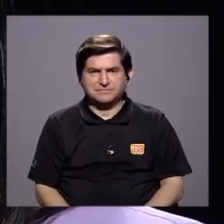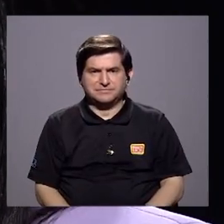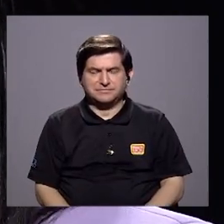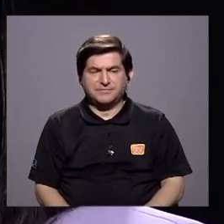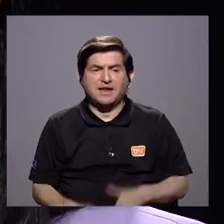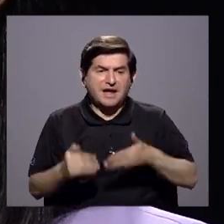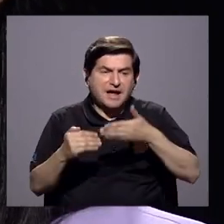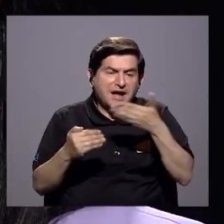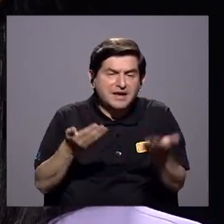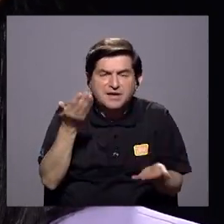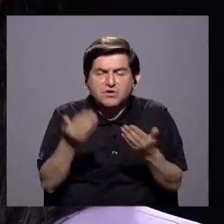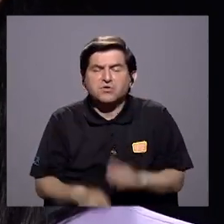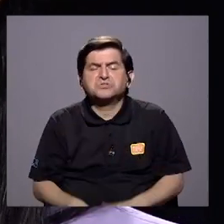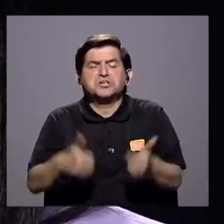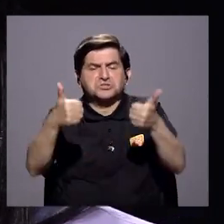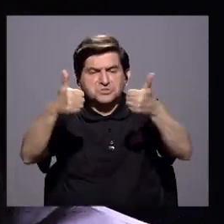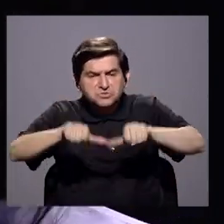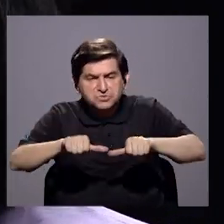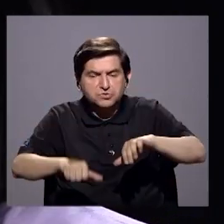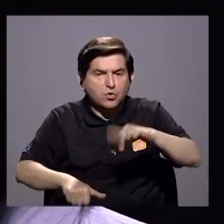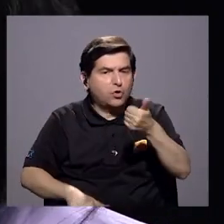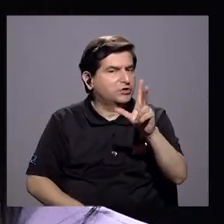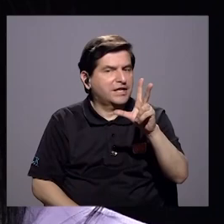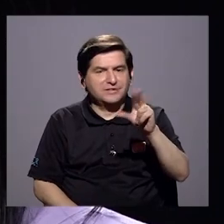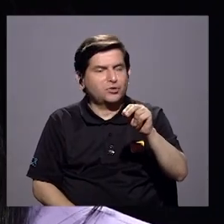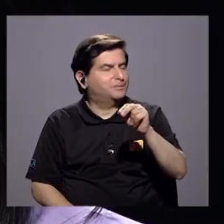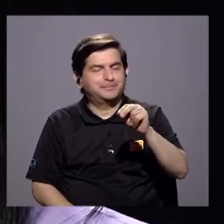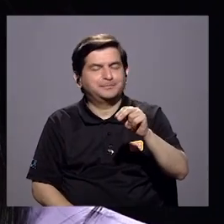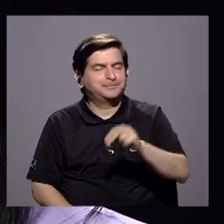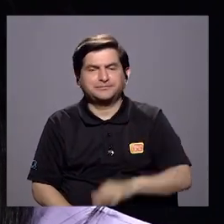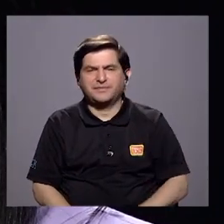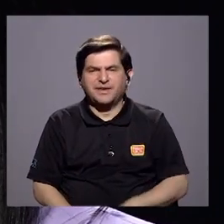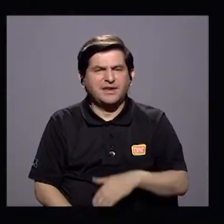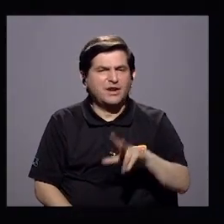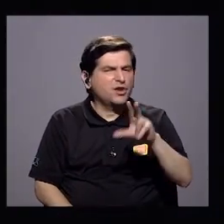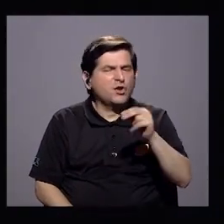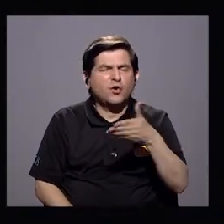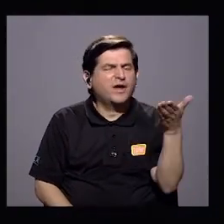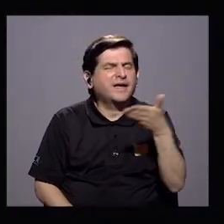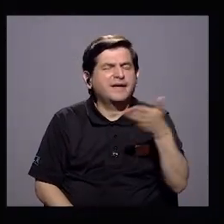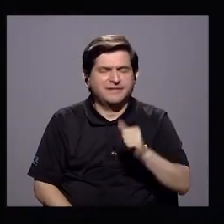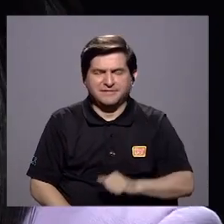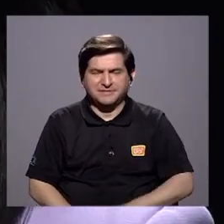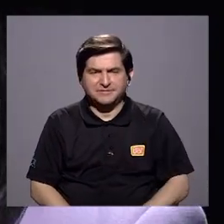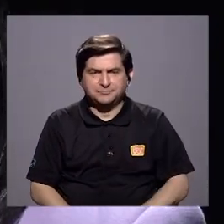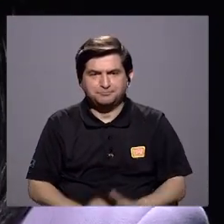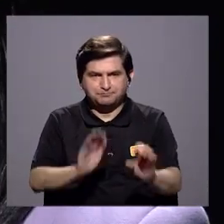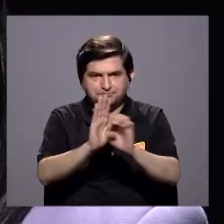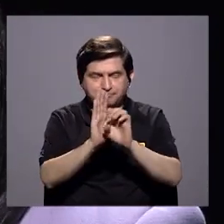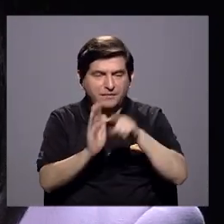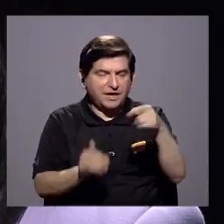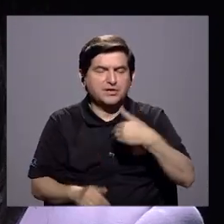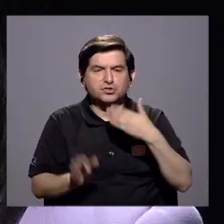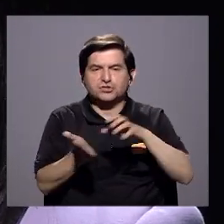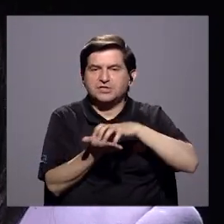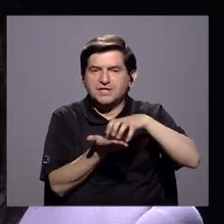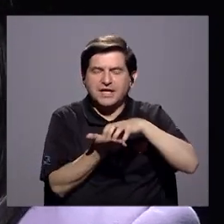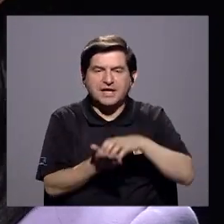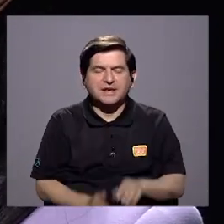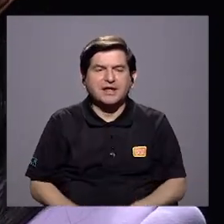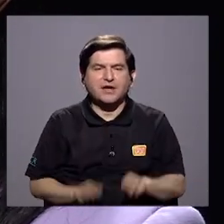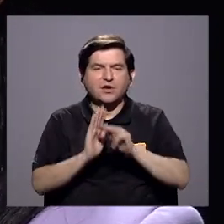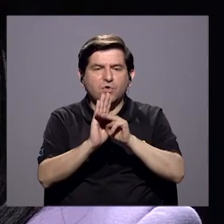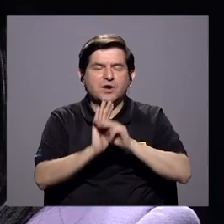hablando, hay cosas en que coincidimos, hay cosas en que no coincidimos. ¿Cómo en qué no coinciden, definitivamente? Por ejemplo, ellos tienen dudas con el